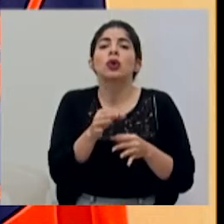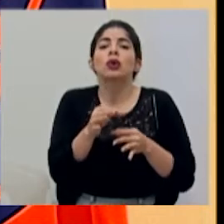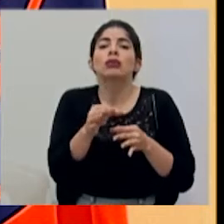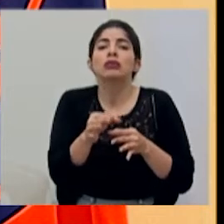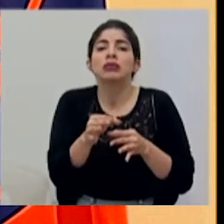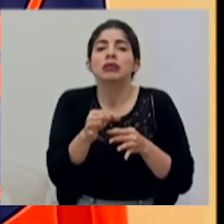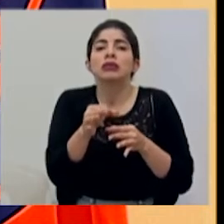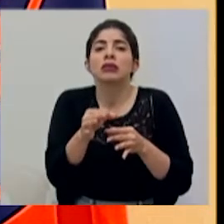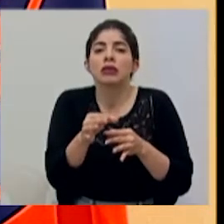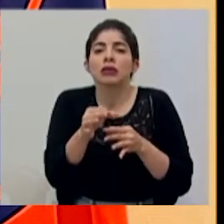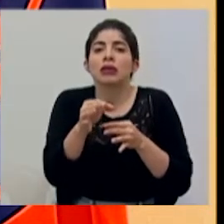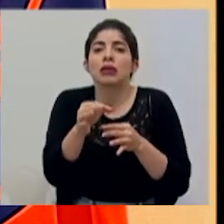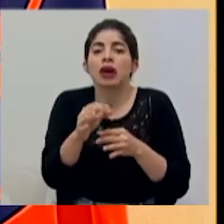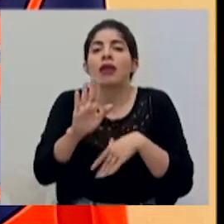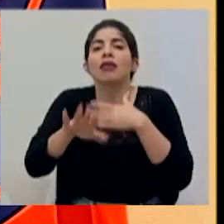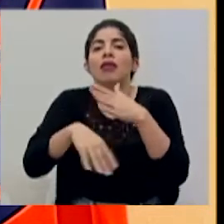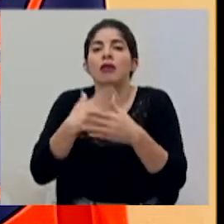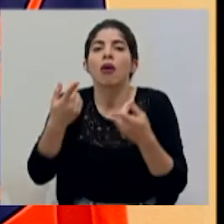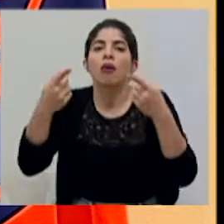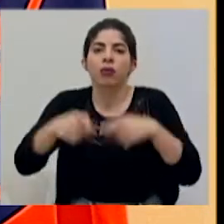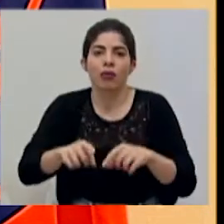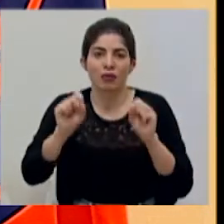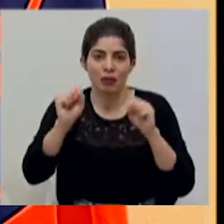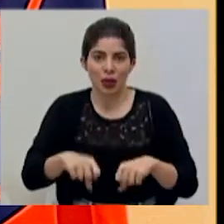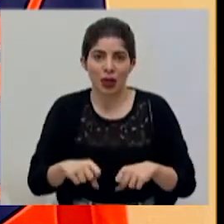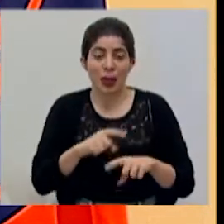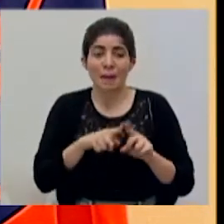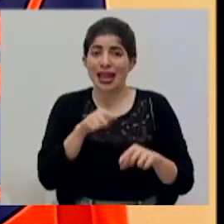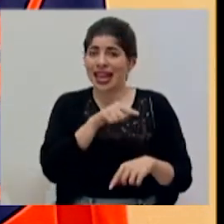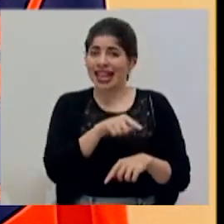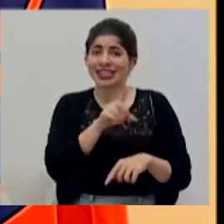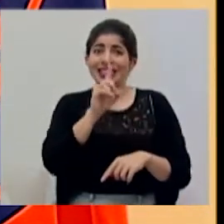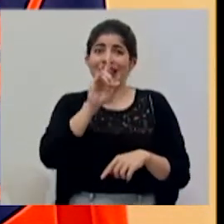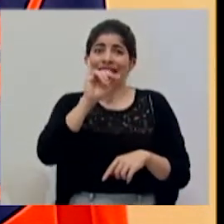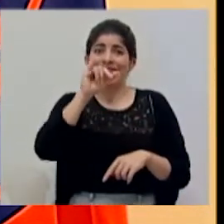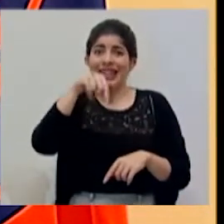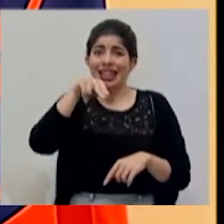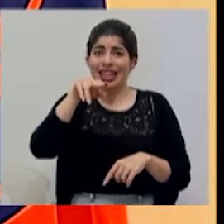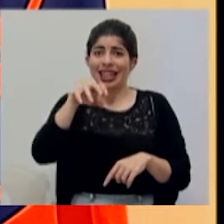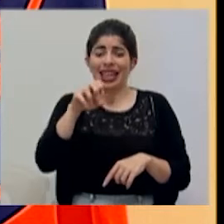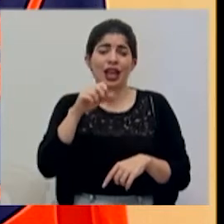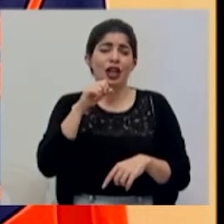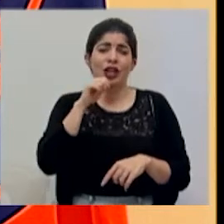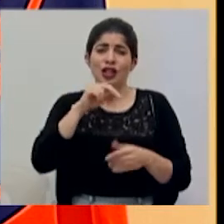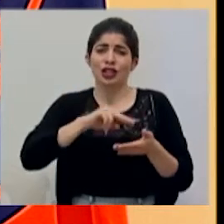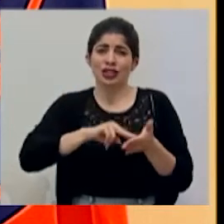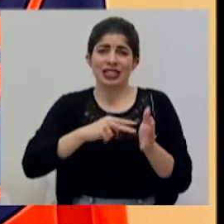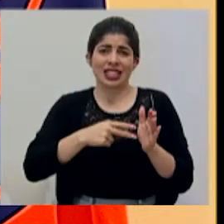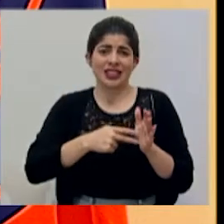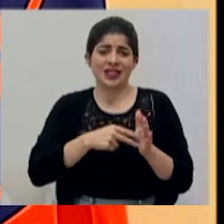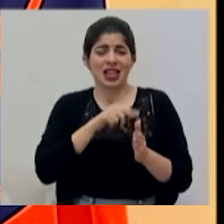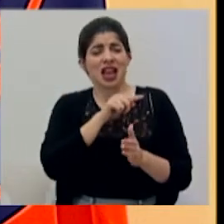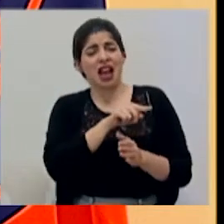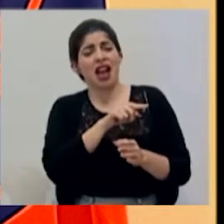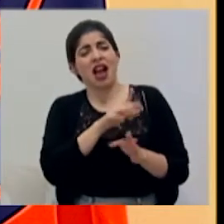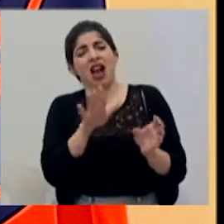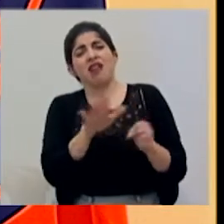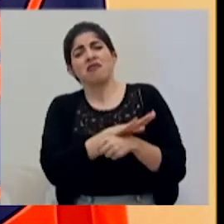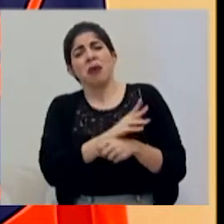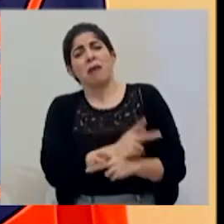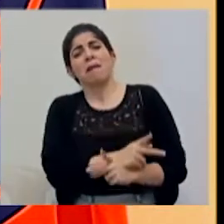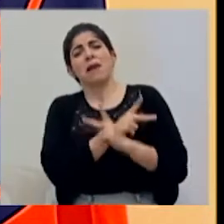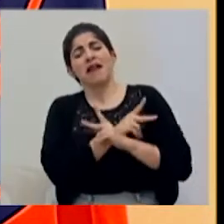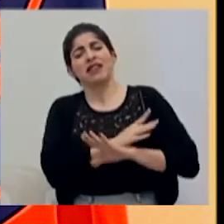de un evento adverso, pero no funciona necesariamente como una obra eminentemente